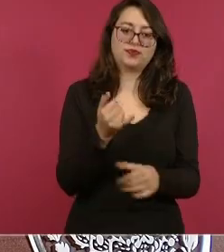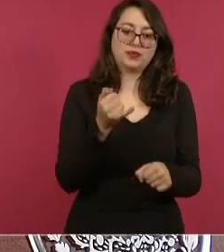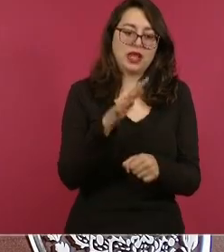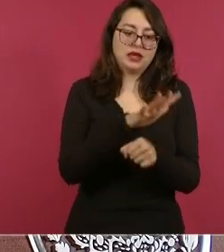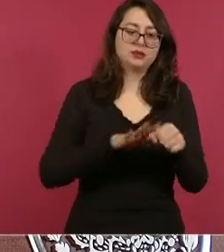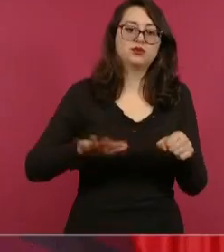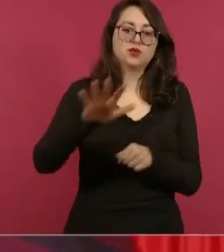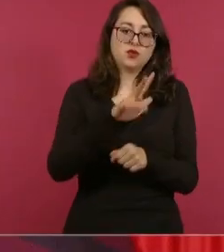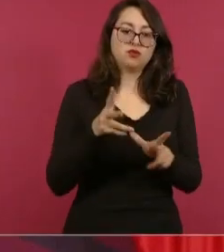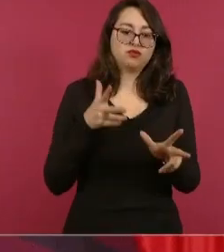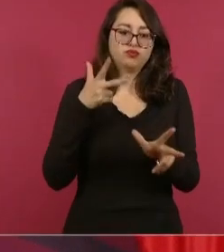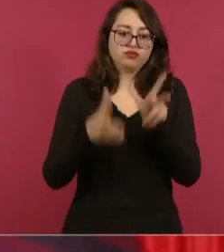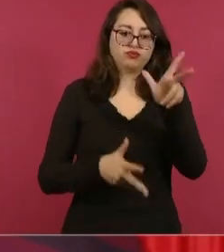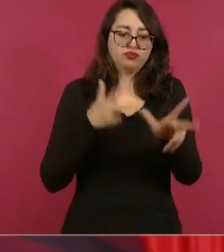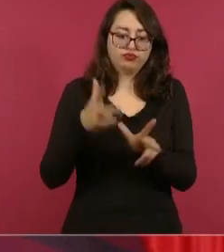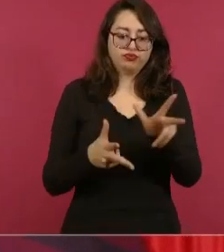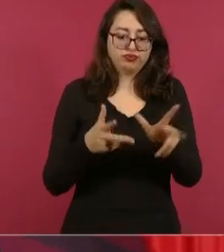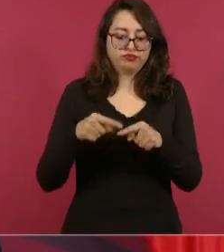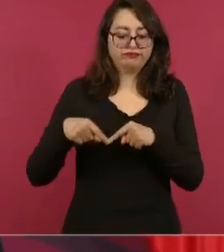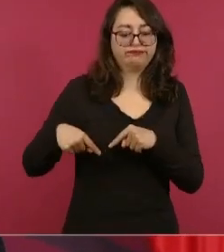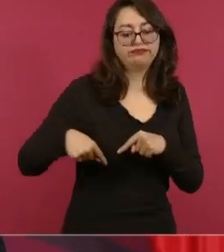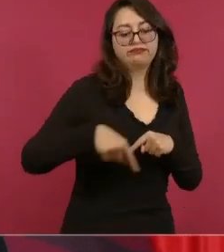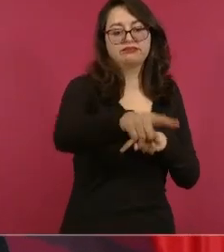hicimos 7 horas